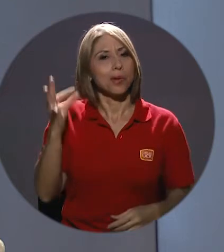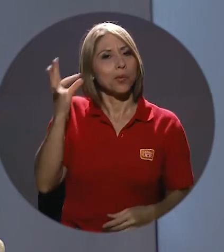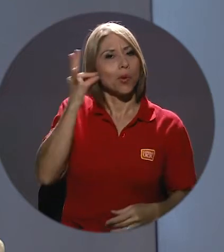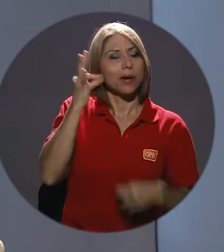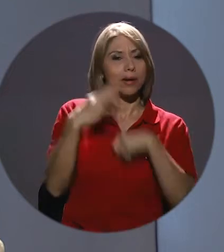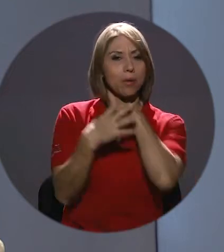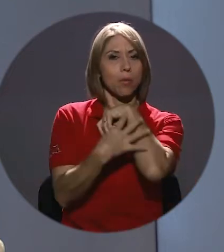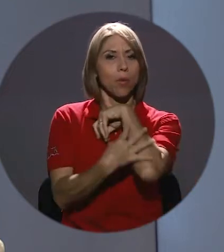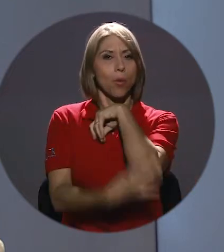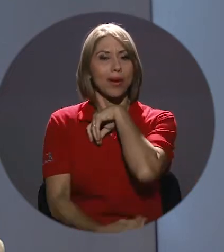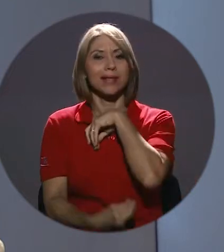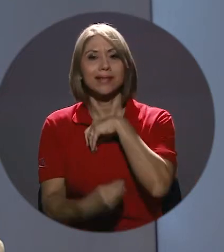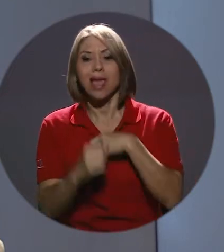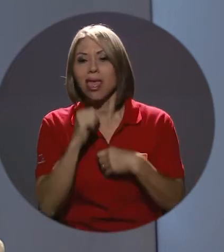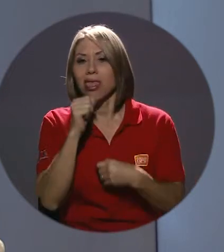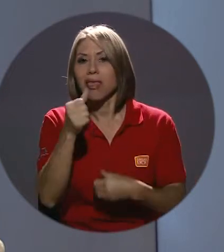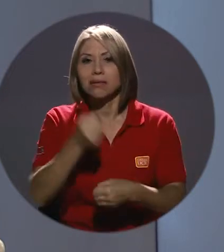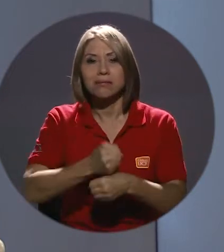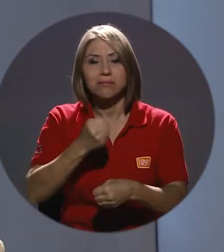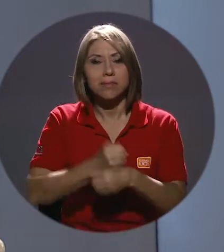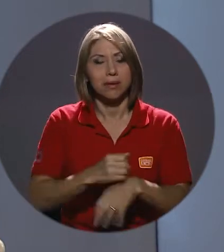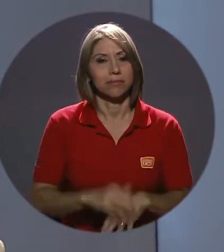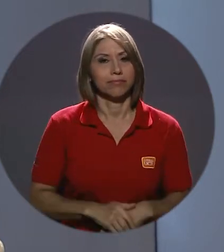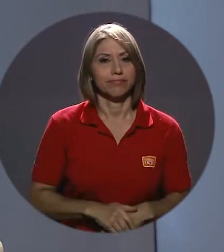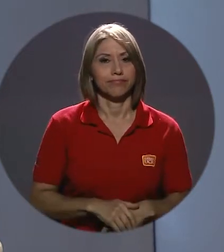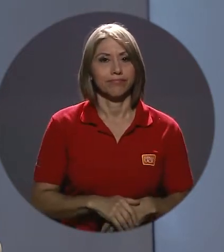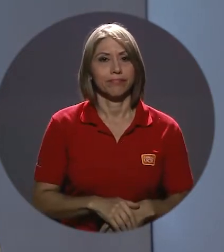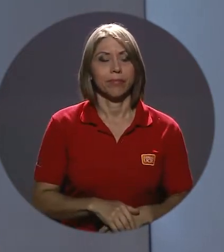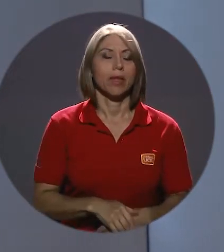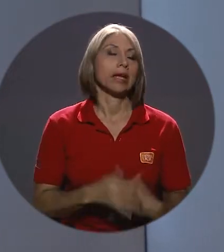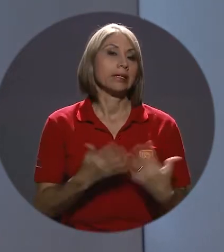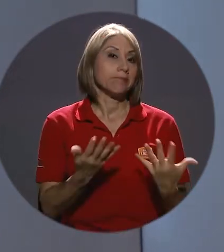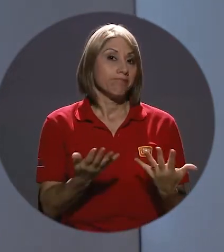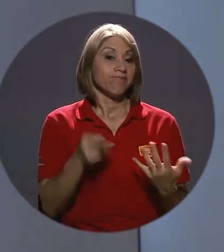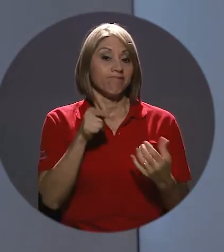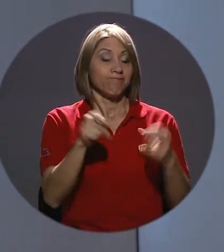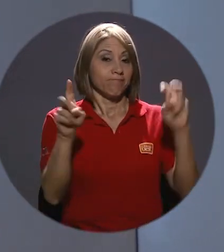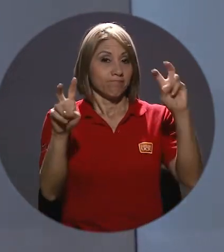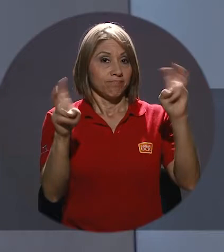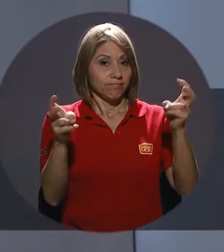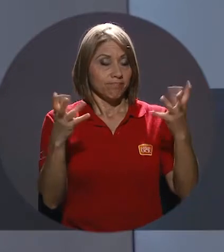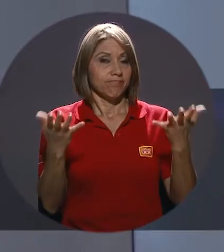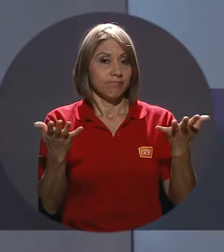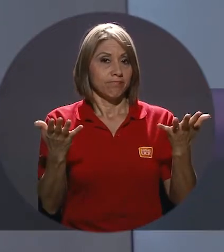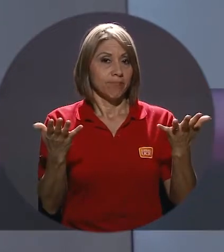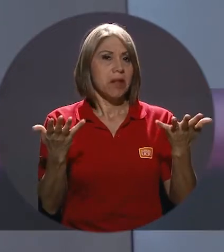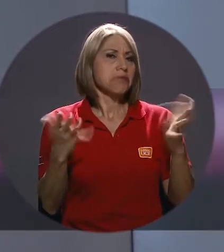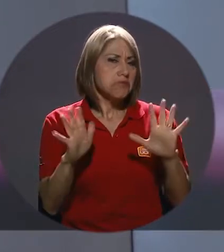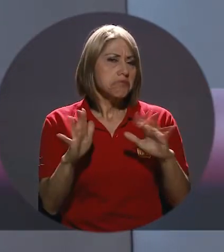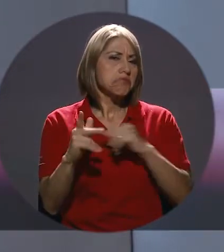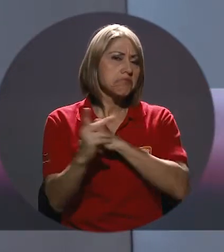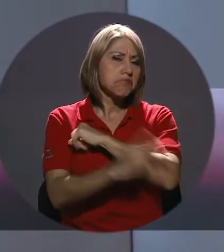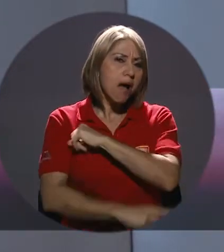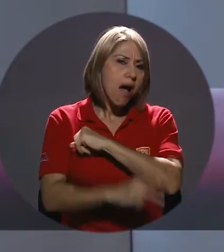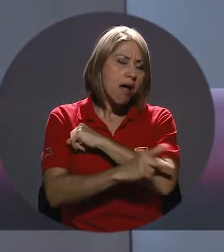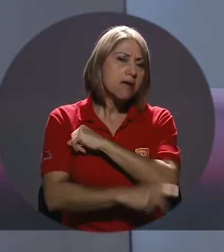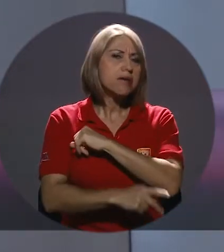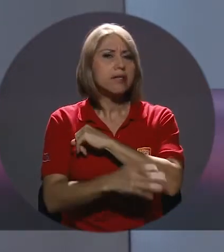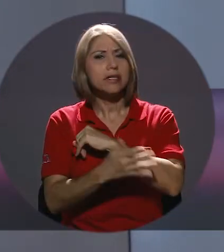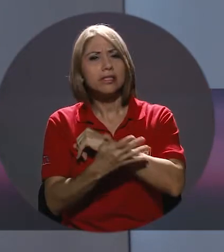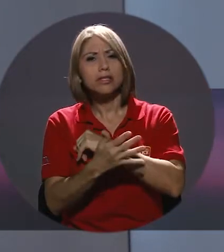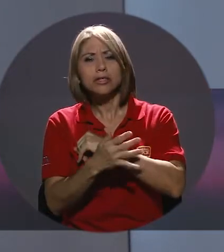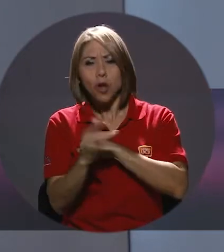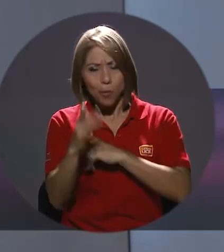desempleo, que como decíamos en el bloque anterior, es un tema sobre el que el país ha mantenido como el